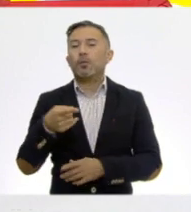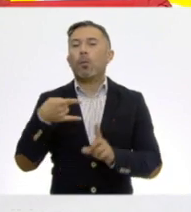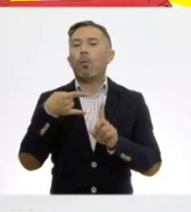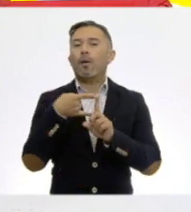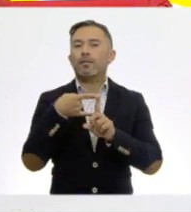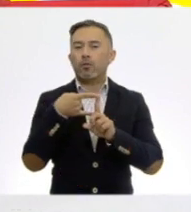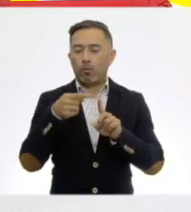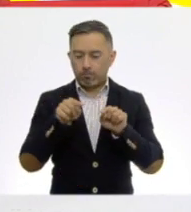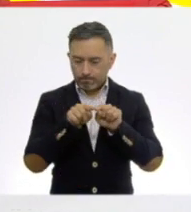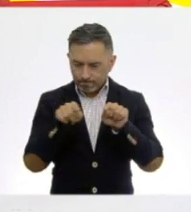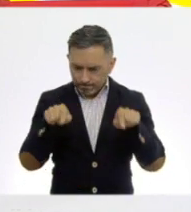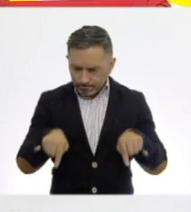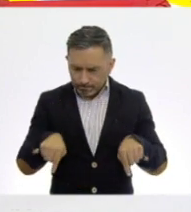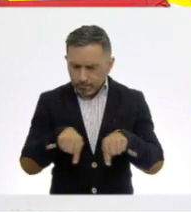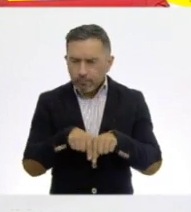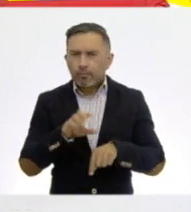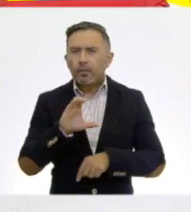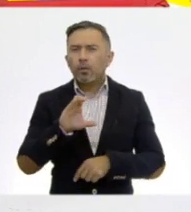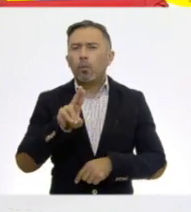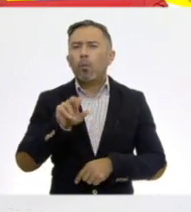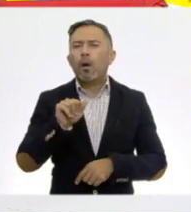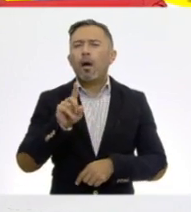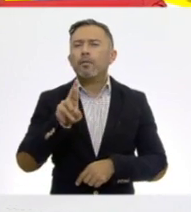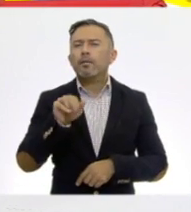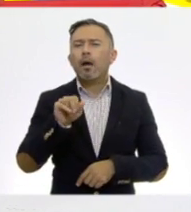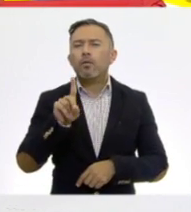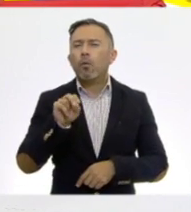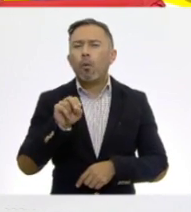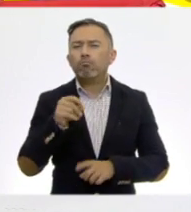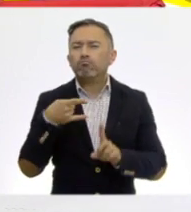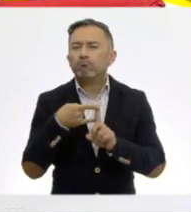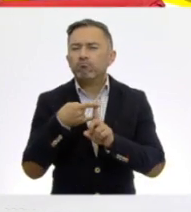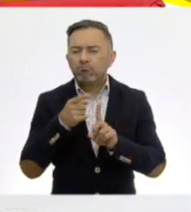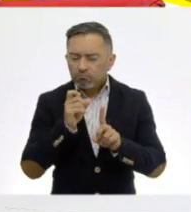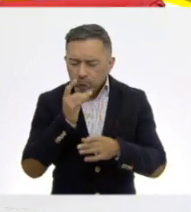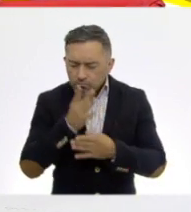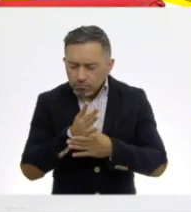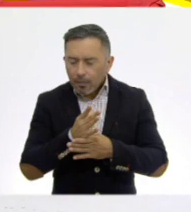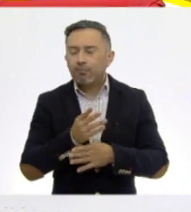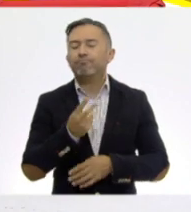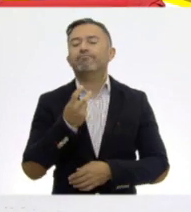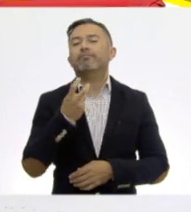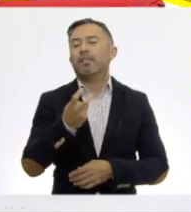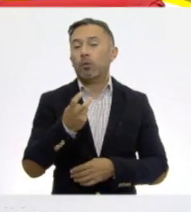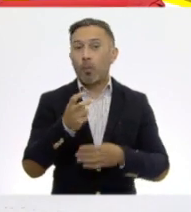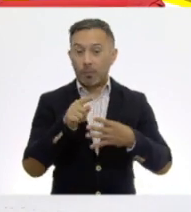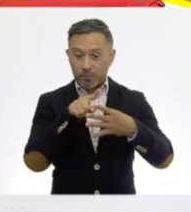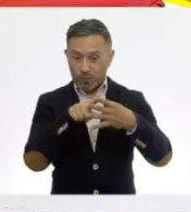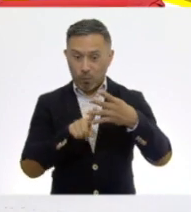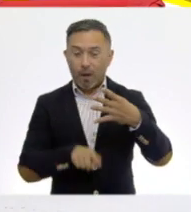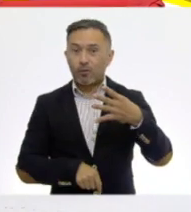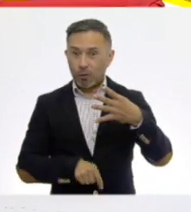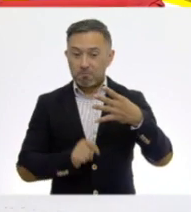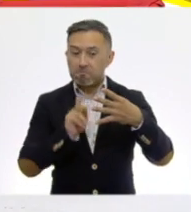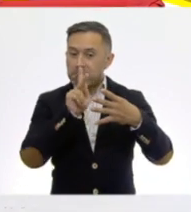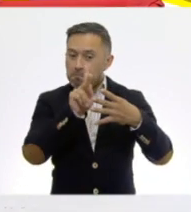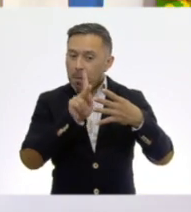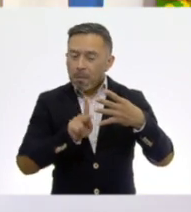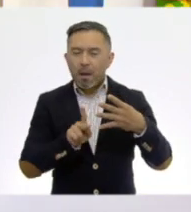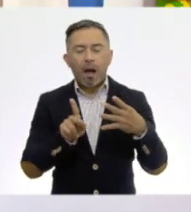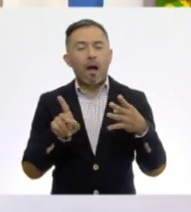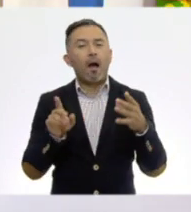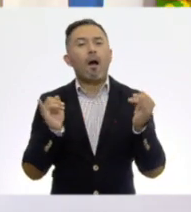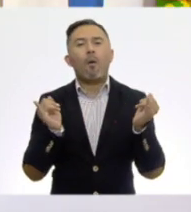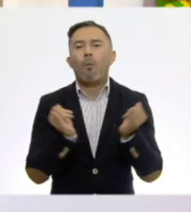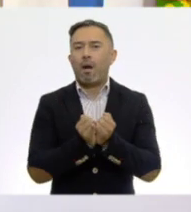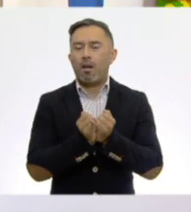son las características del cuadrado? Exactamente, que tiene 4 aristas, pero son iguales. Uh-huh. Entonces,